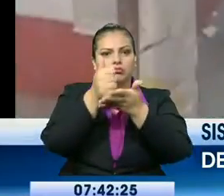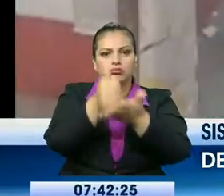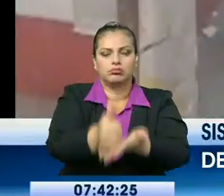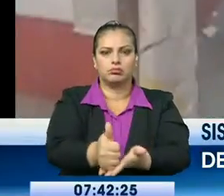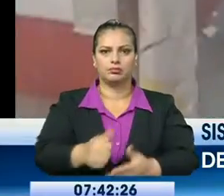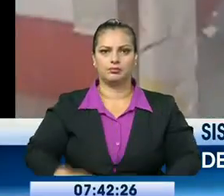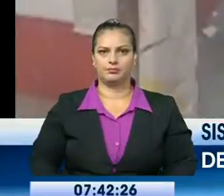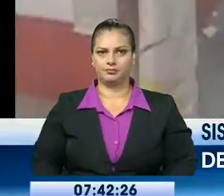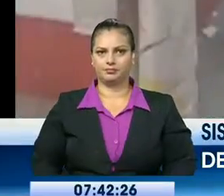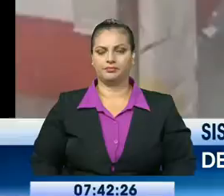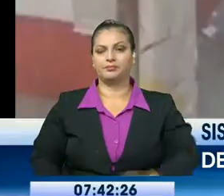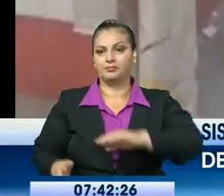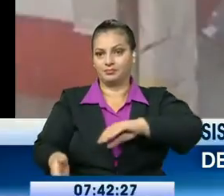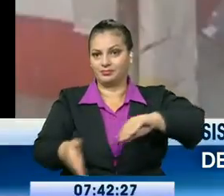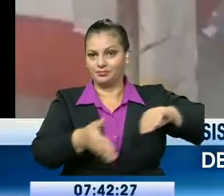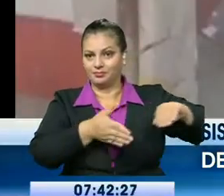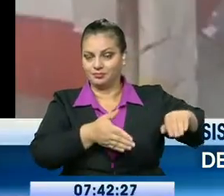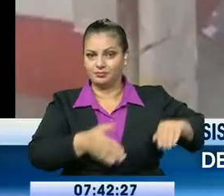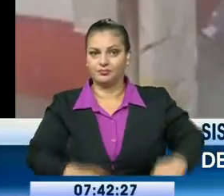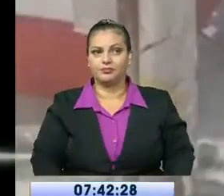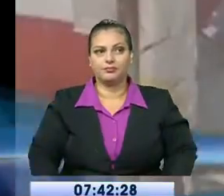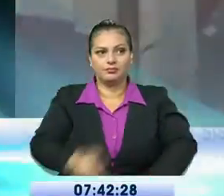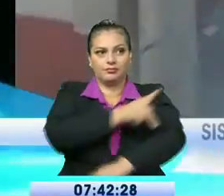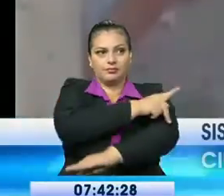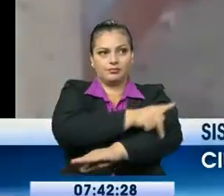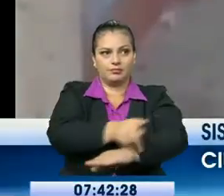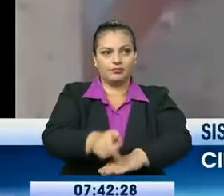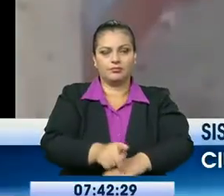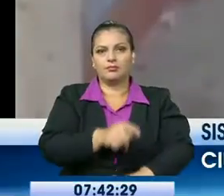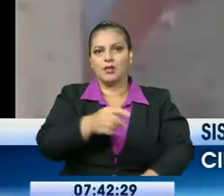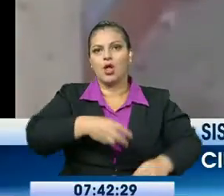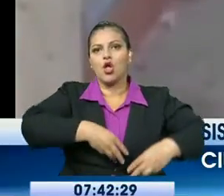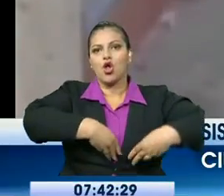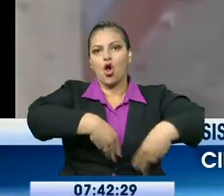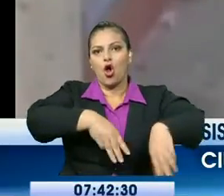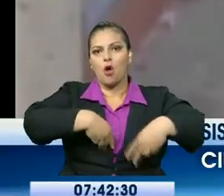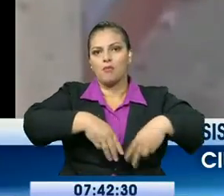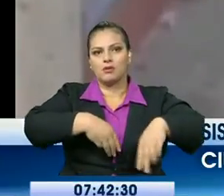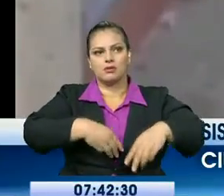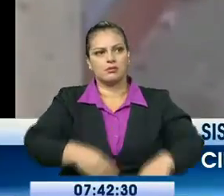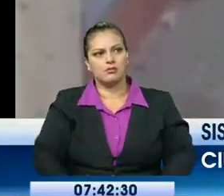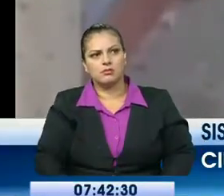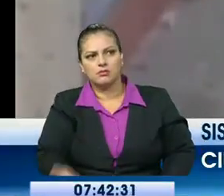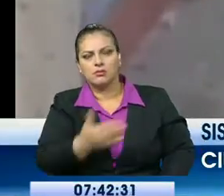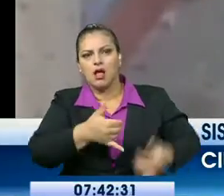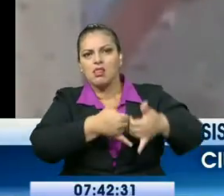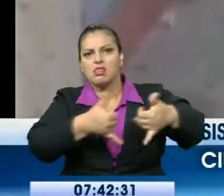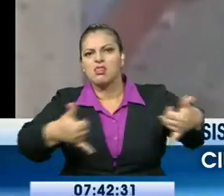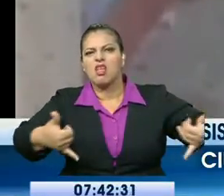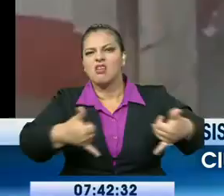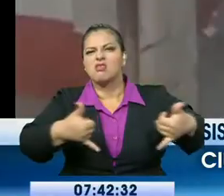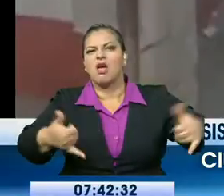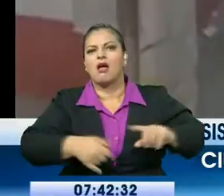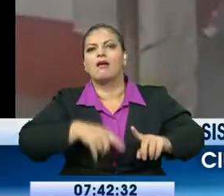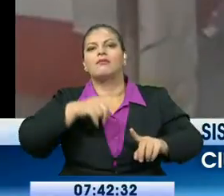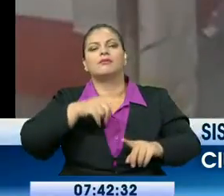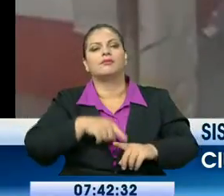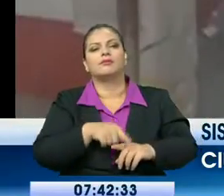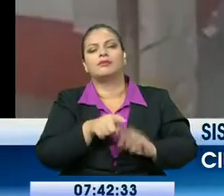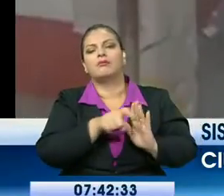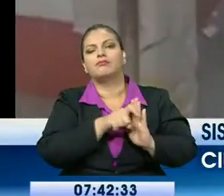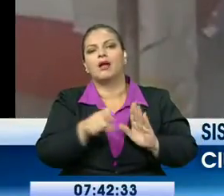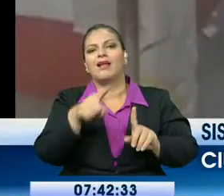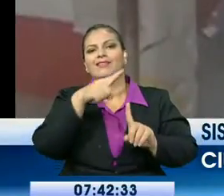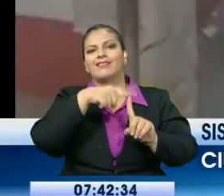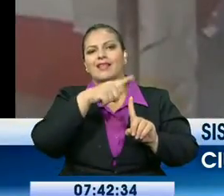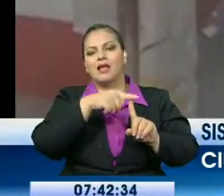En otro caso, un hombre yace en el quinto sueño del mediodía de este lunes, en una acera de la vía perimetral.